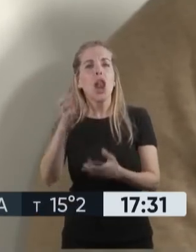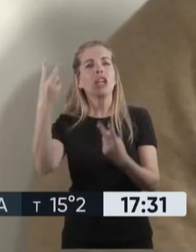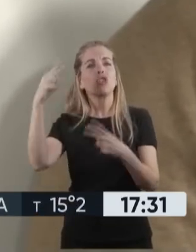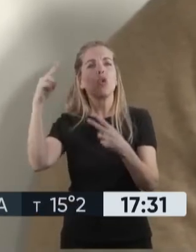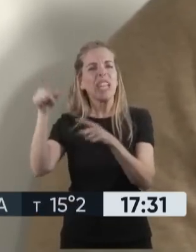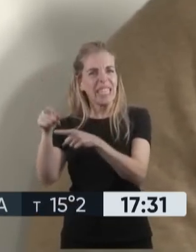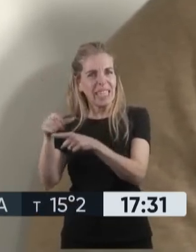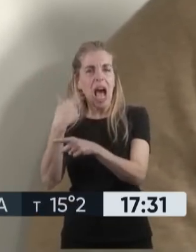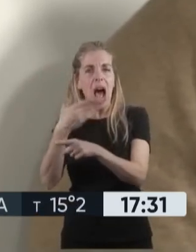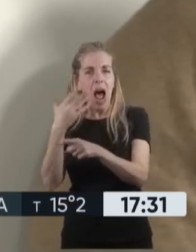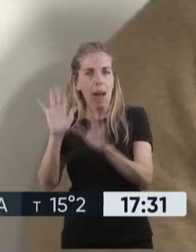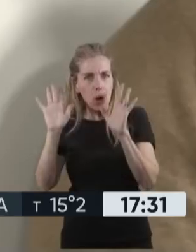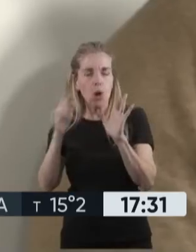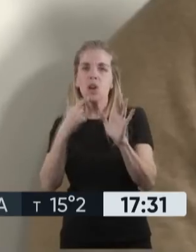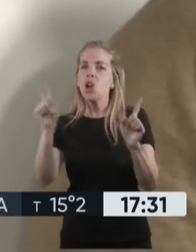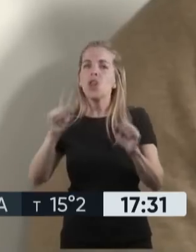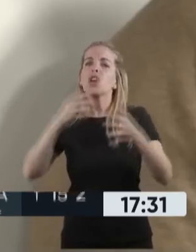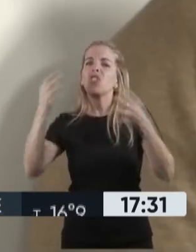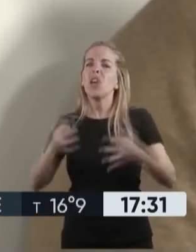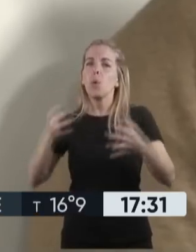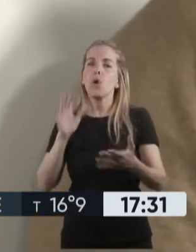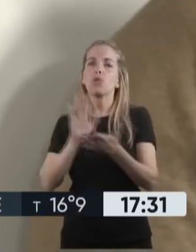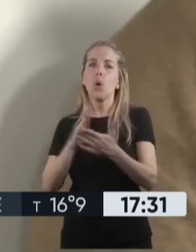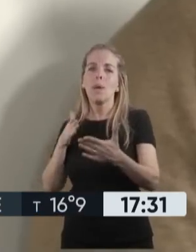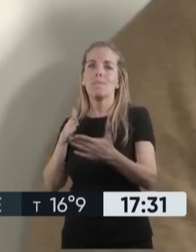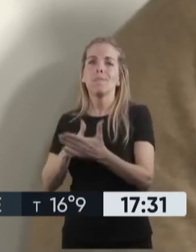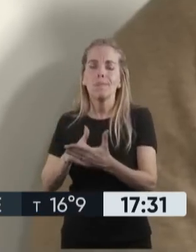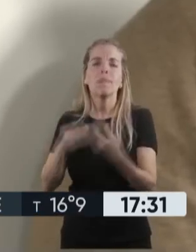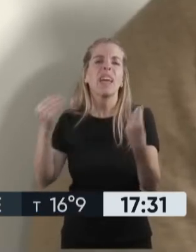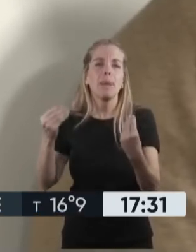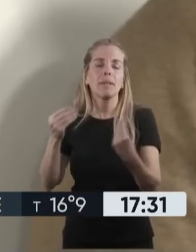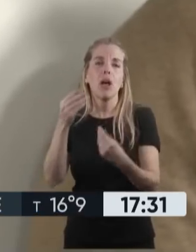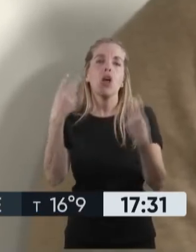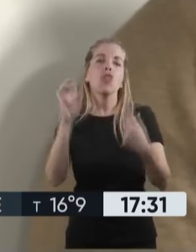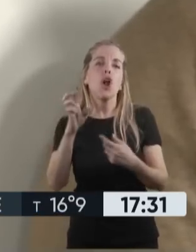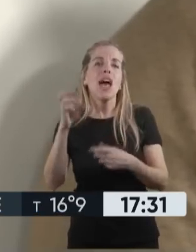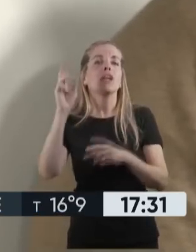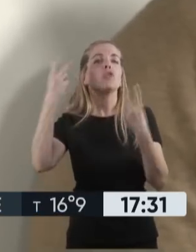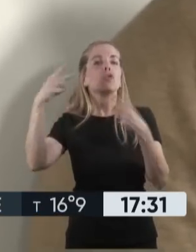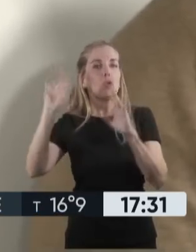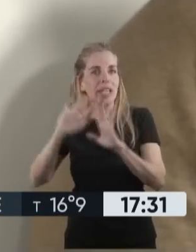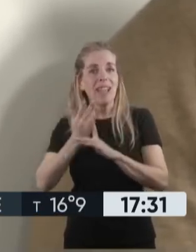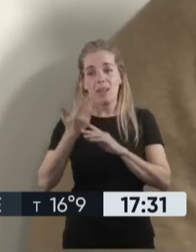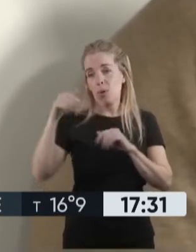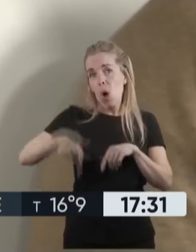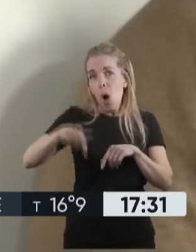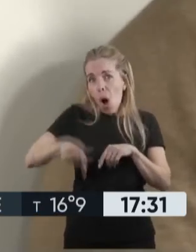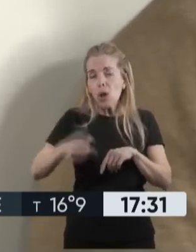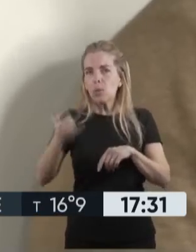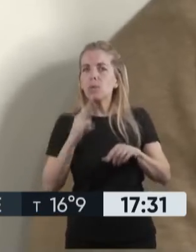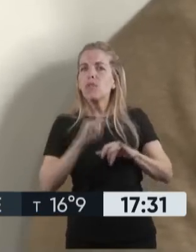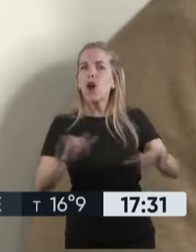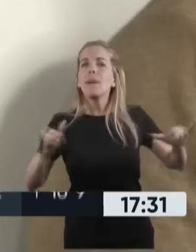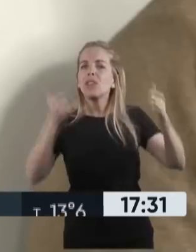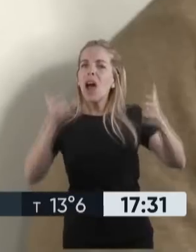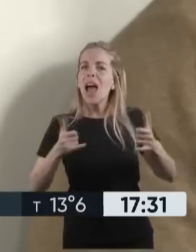no afirmó que se vaya a realizar ningún tipo de restricción, hubo muchas especulaciones al respecto. Hace un rato se conoció que hay